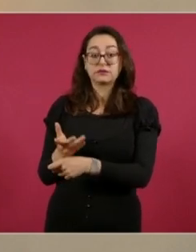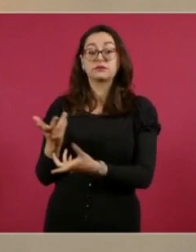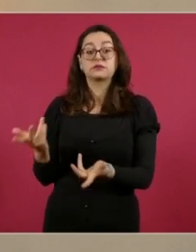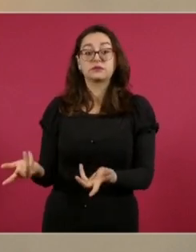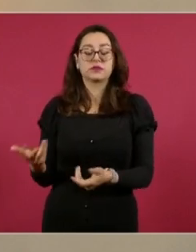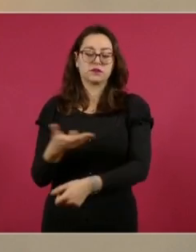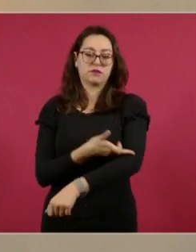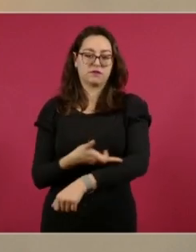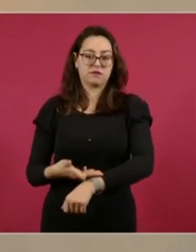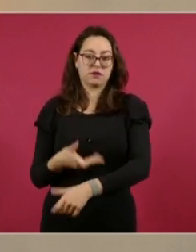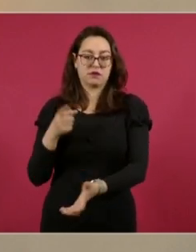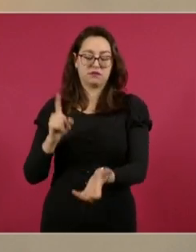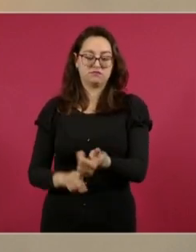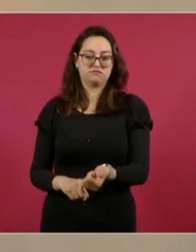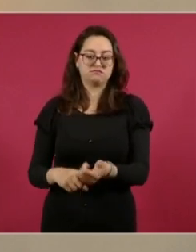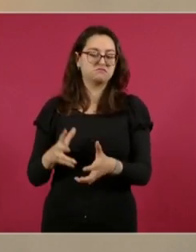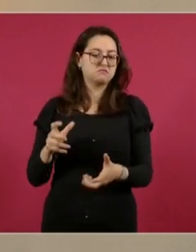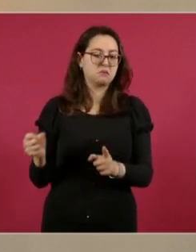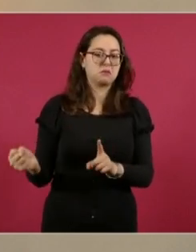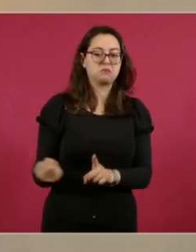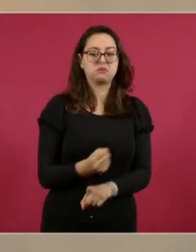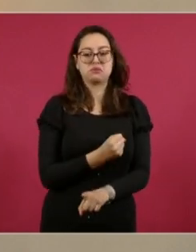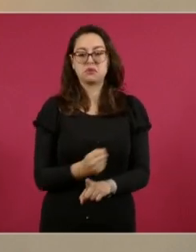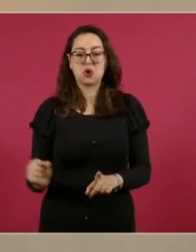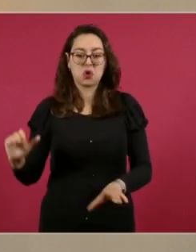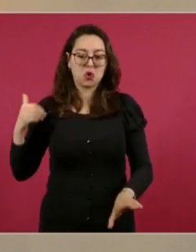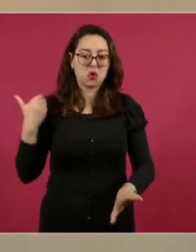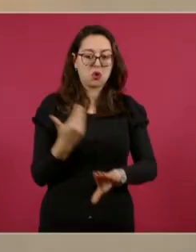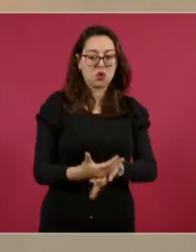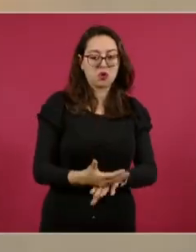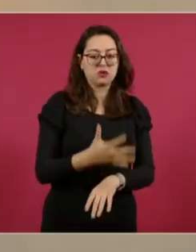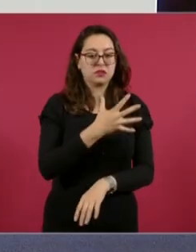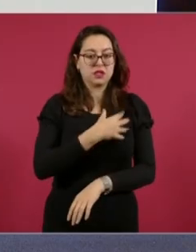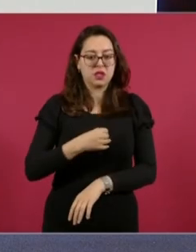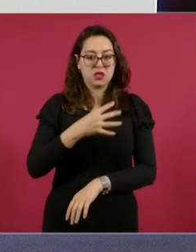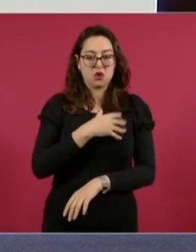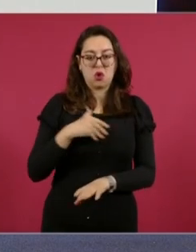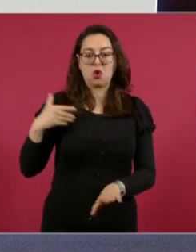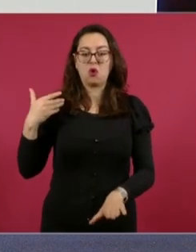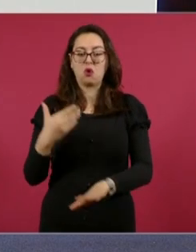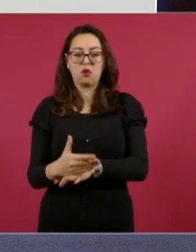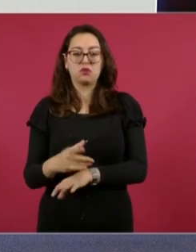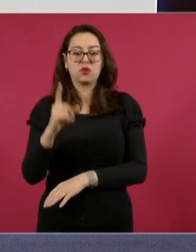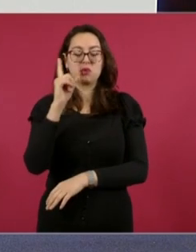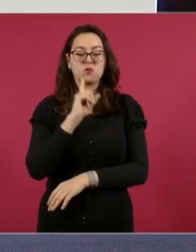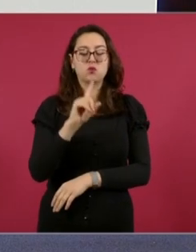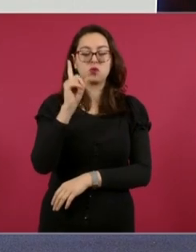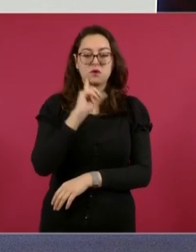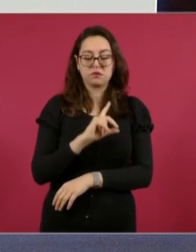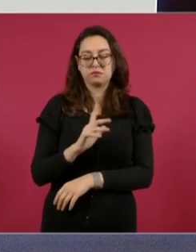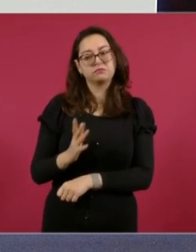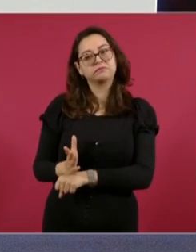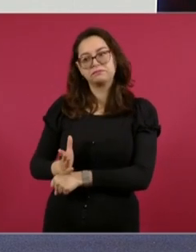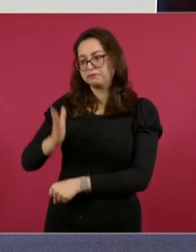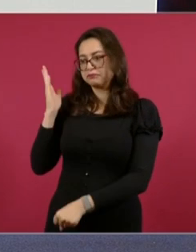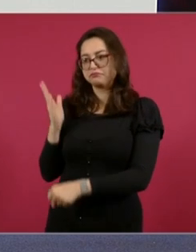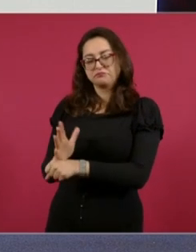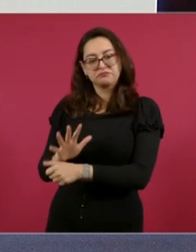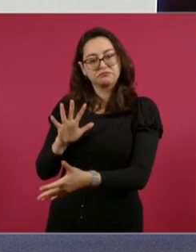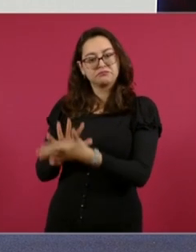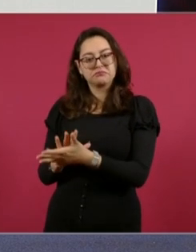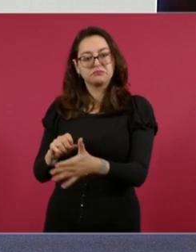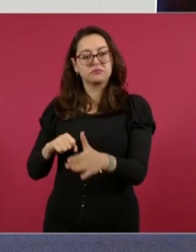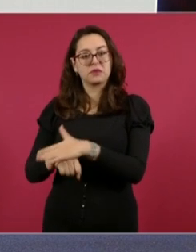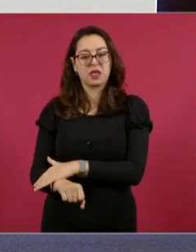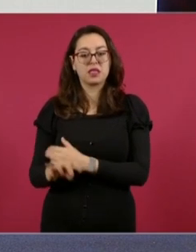violencia familiar cometido en agravio de su hijo y de su pareja Abigail N., que está aquí, quien fue sometida por